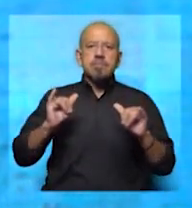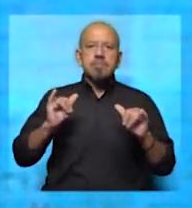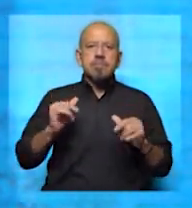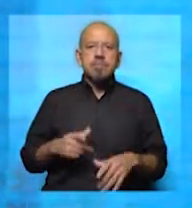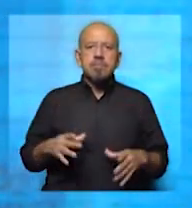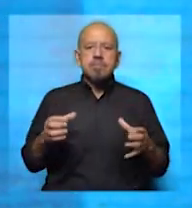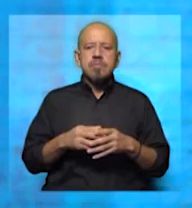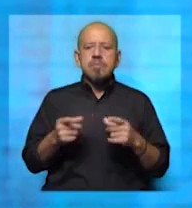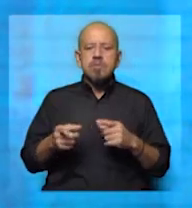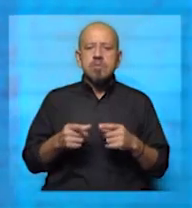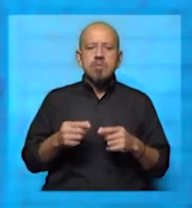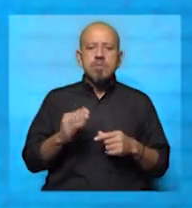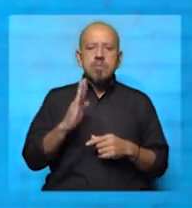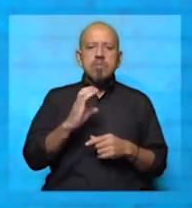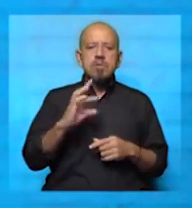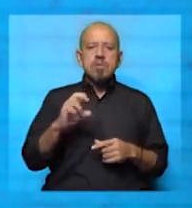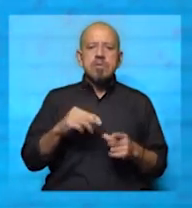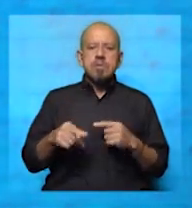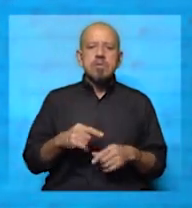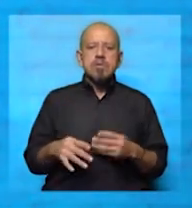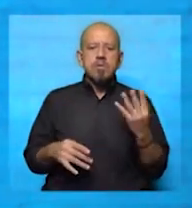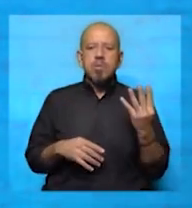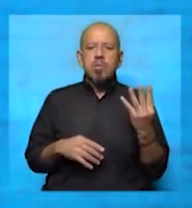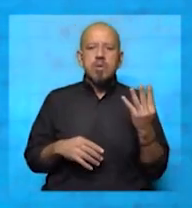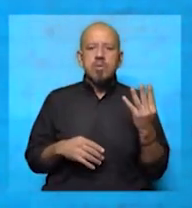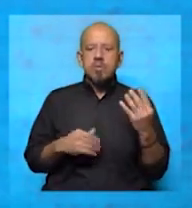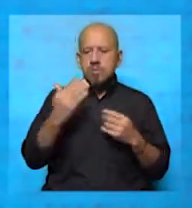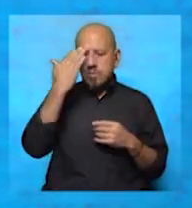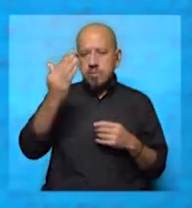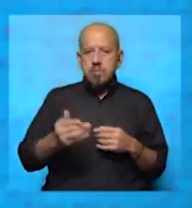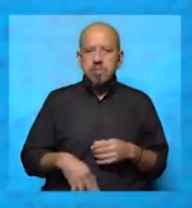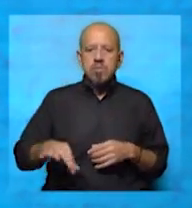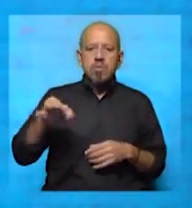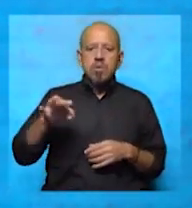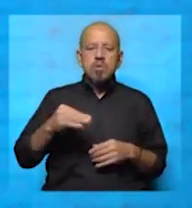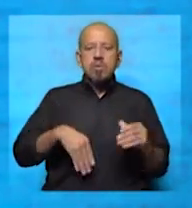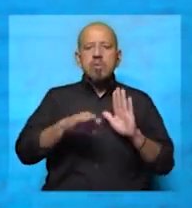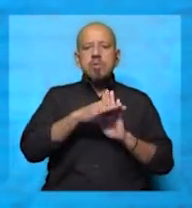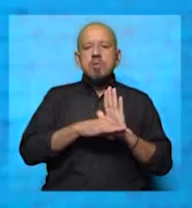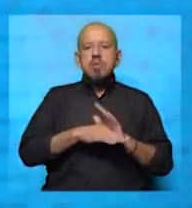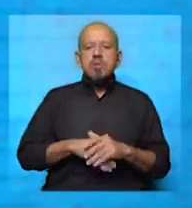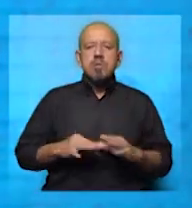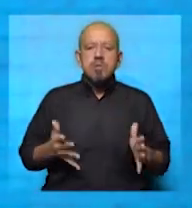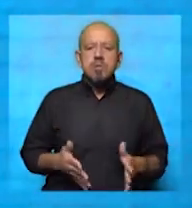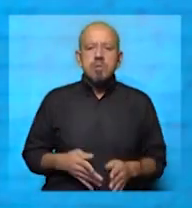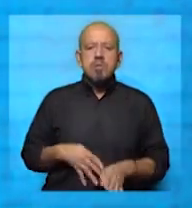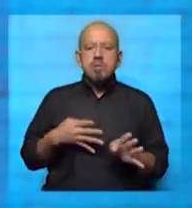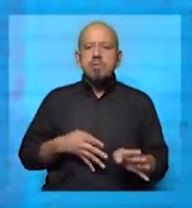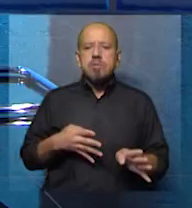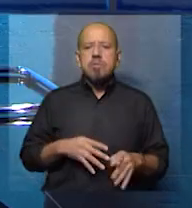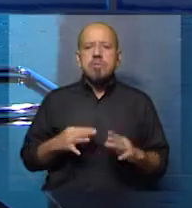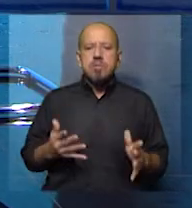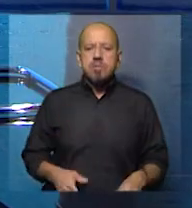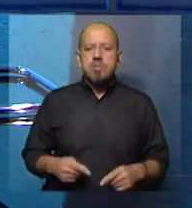apoya la precandidatura de cose cuatro precandidatos tiene el frente amplio un único programa lo cual implica un desafío para los precandidatos que es